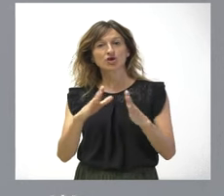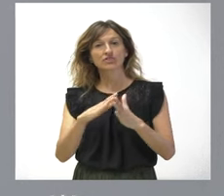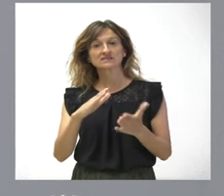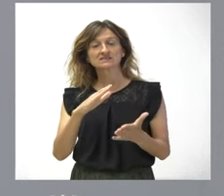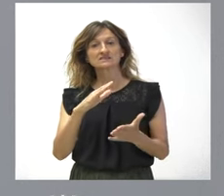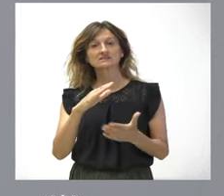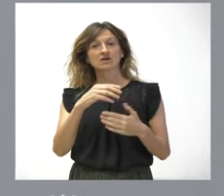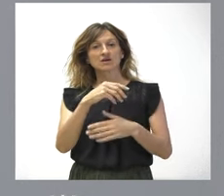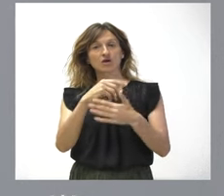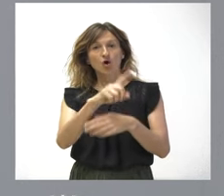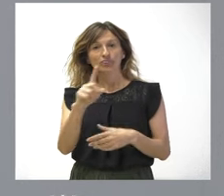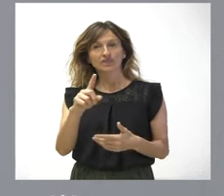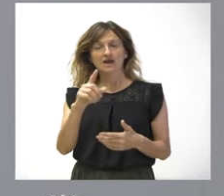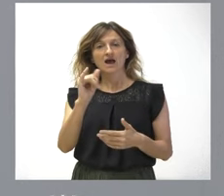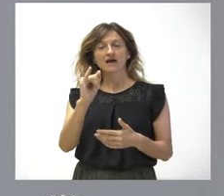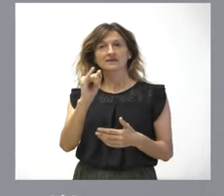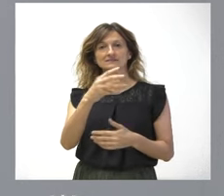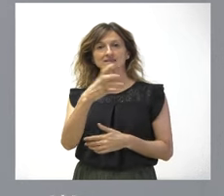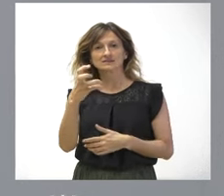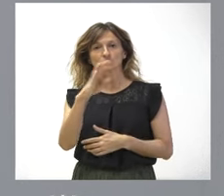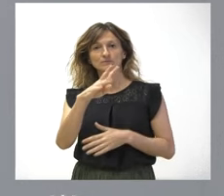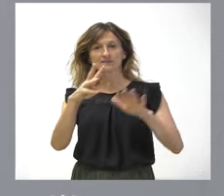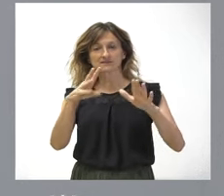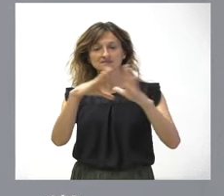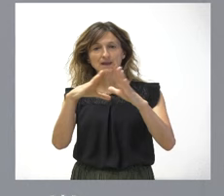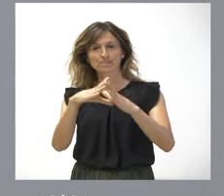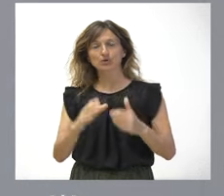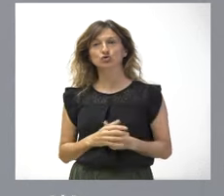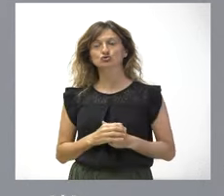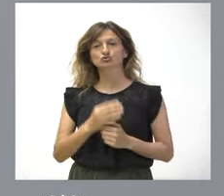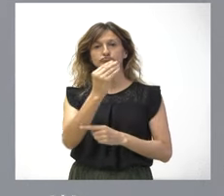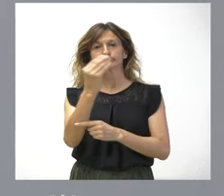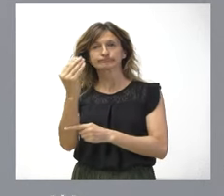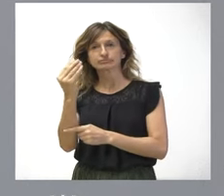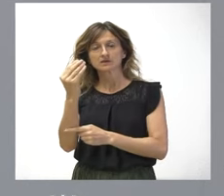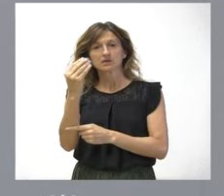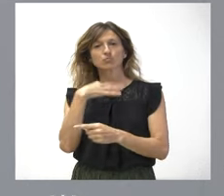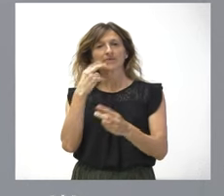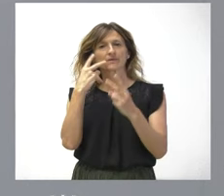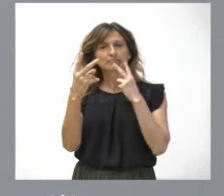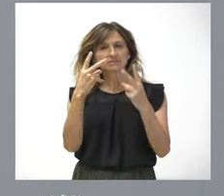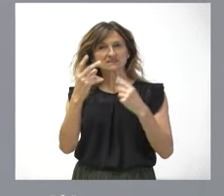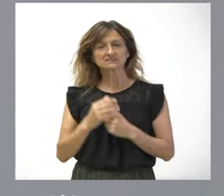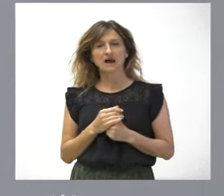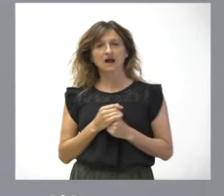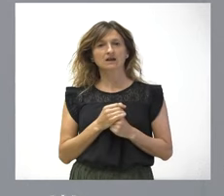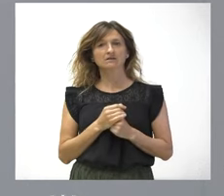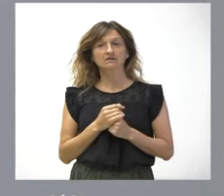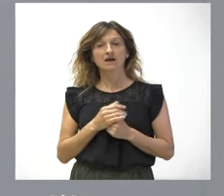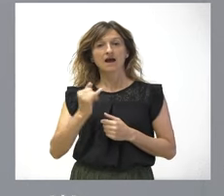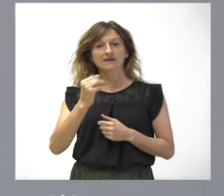benefician disponen de 393 templos que ponen a disposición de visitarse distribuidos en